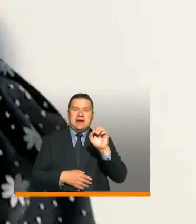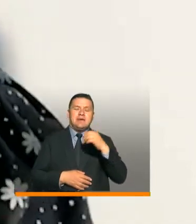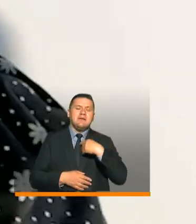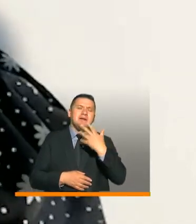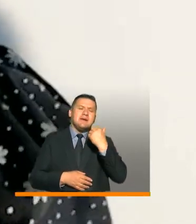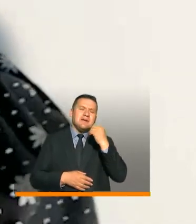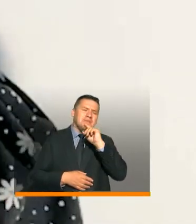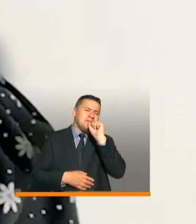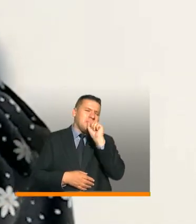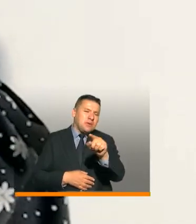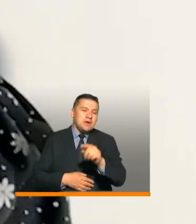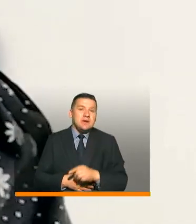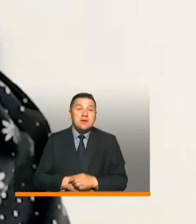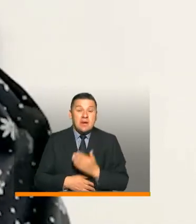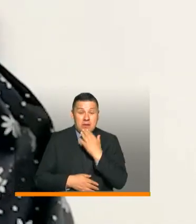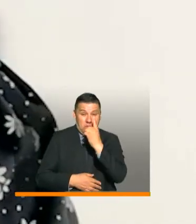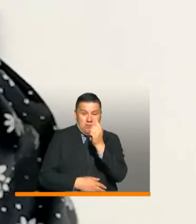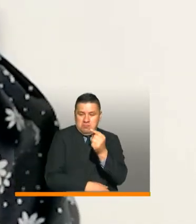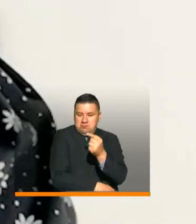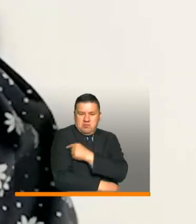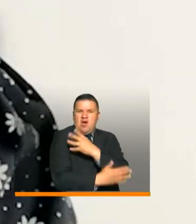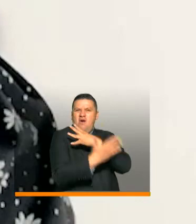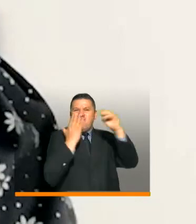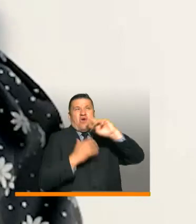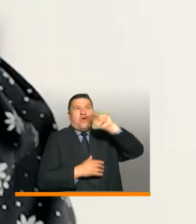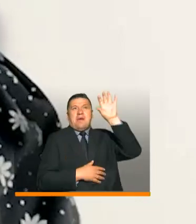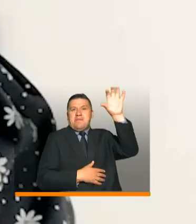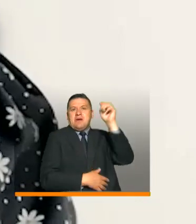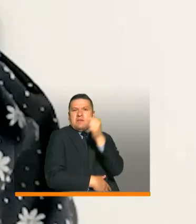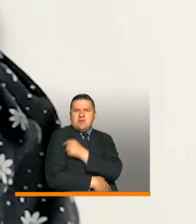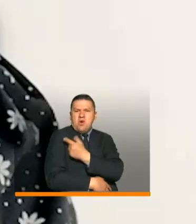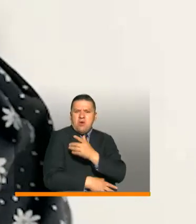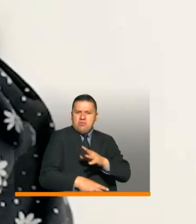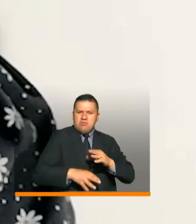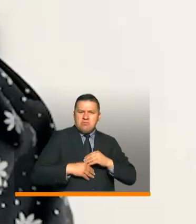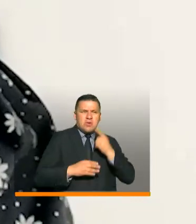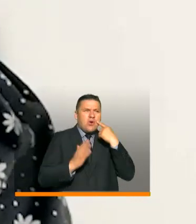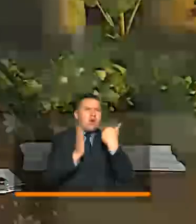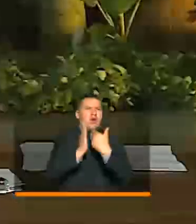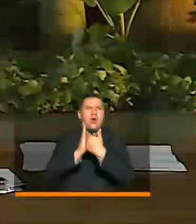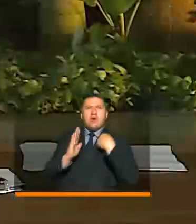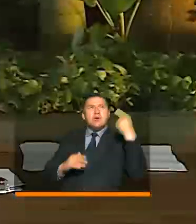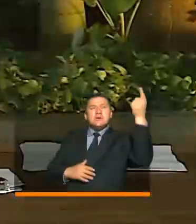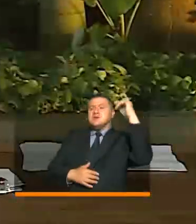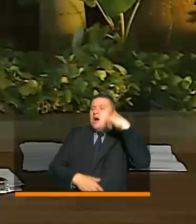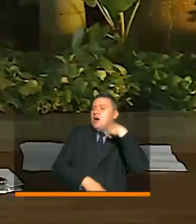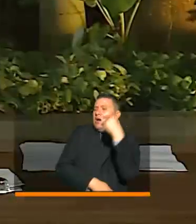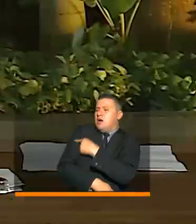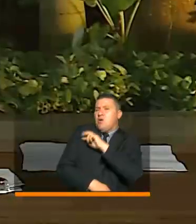sería, si alguien se vacuna fuera del país, ¿cómo lo puede acreditar en Colombia?